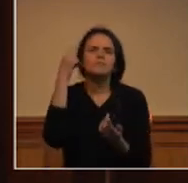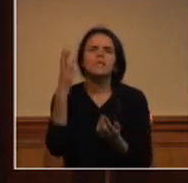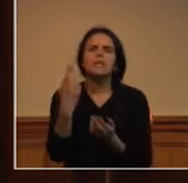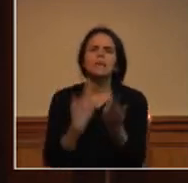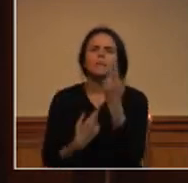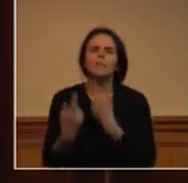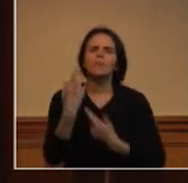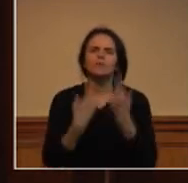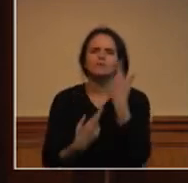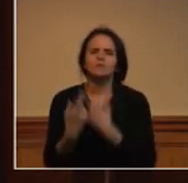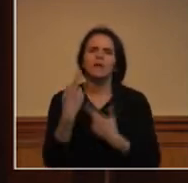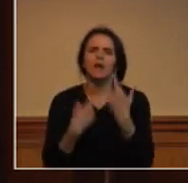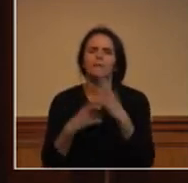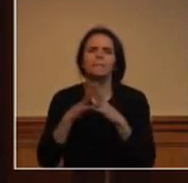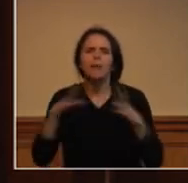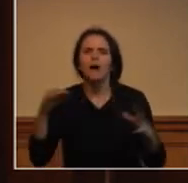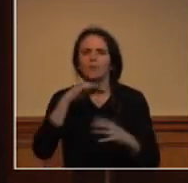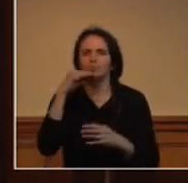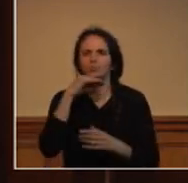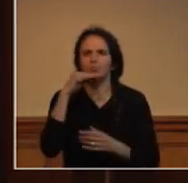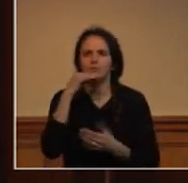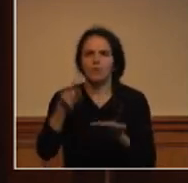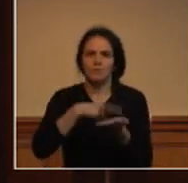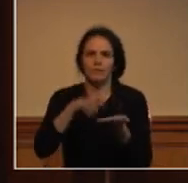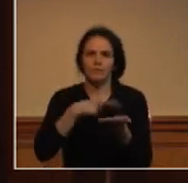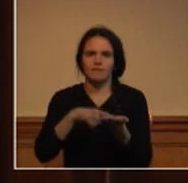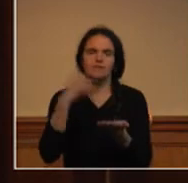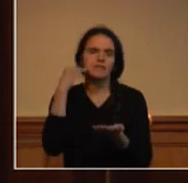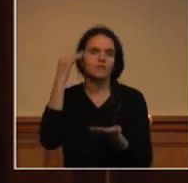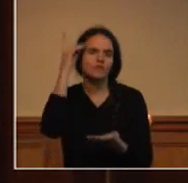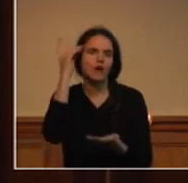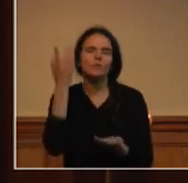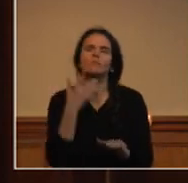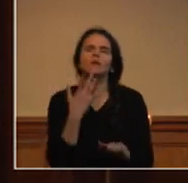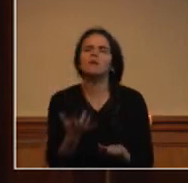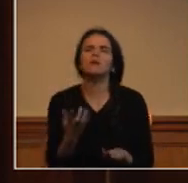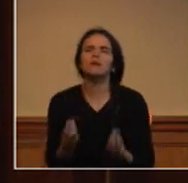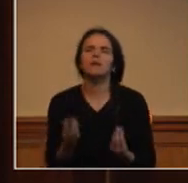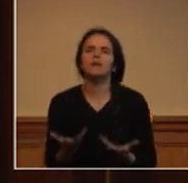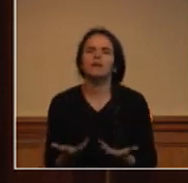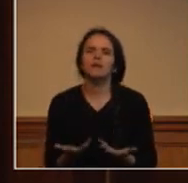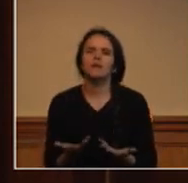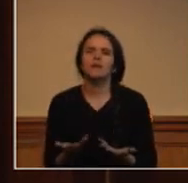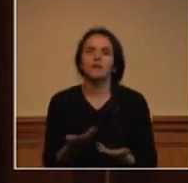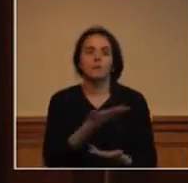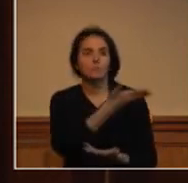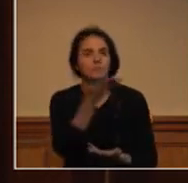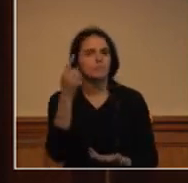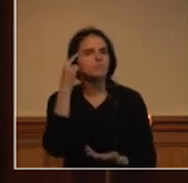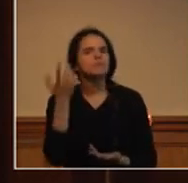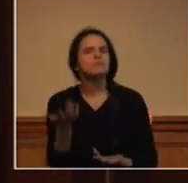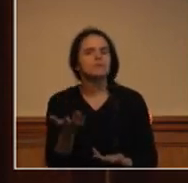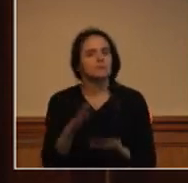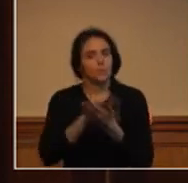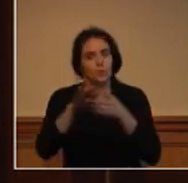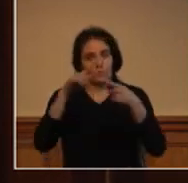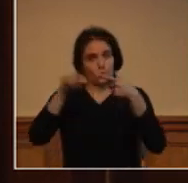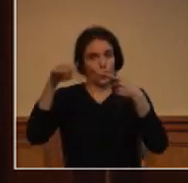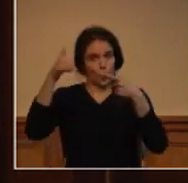la que más usan las tablets los chicos con síndrome de Down. Les voy a dar tres opciones: para